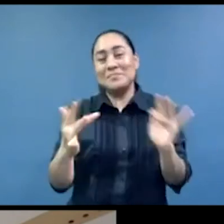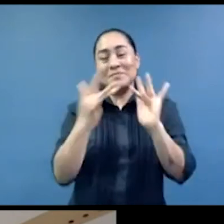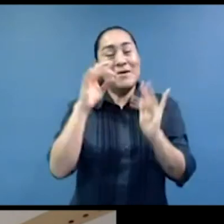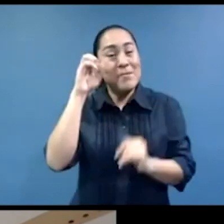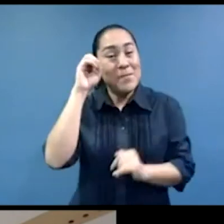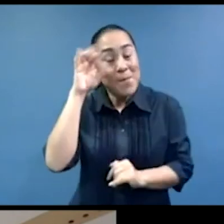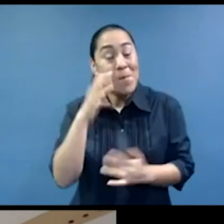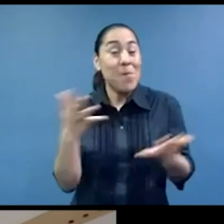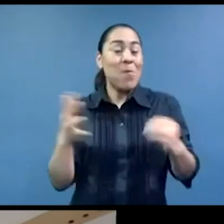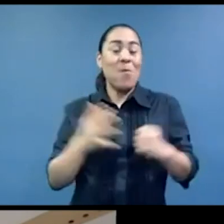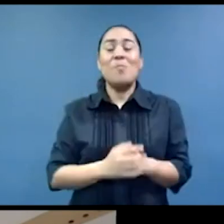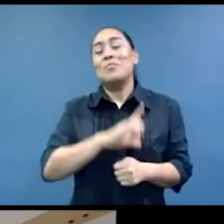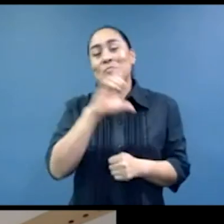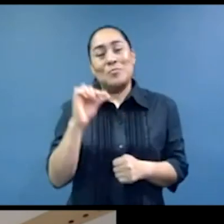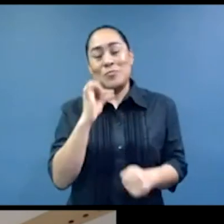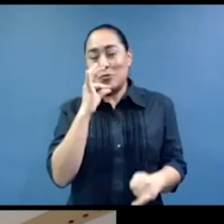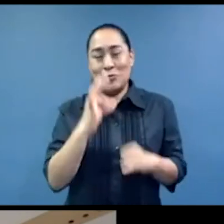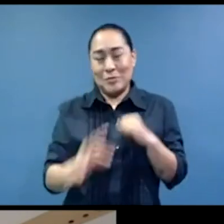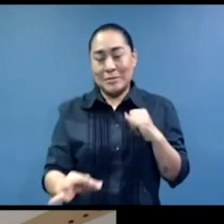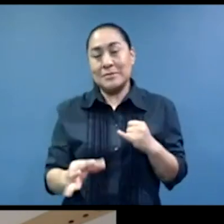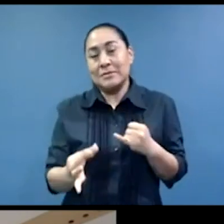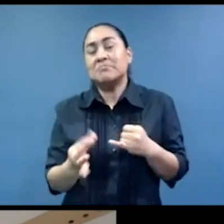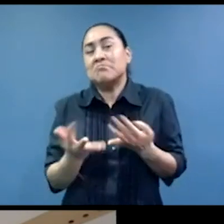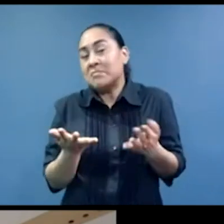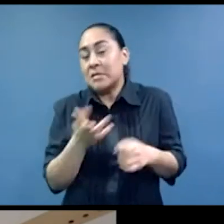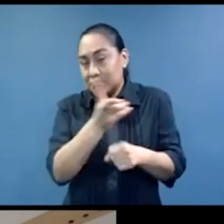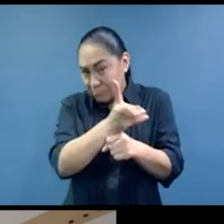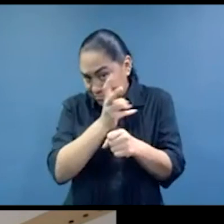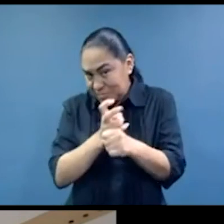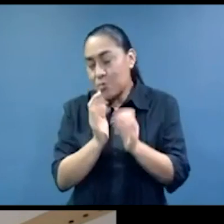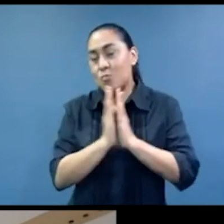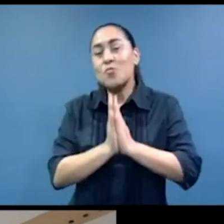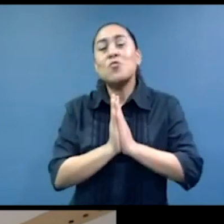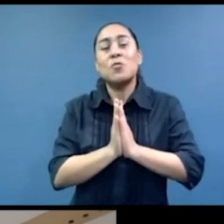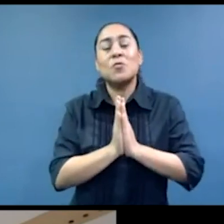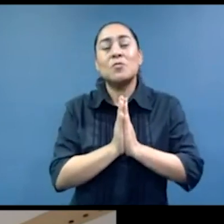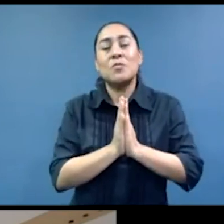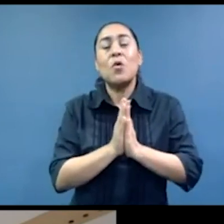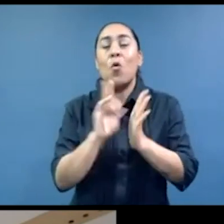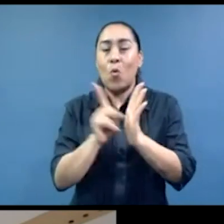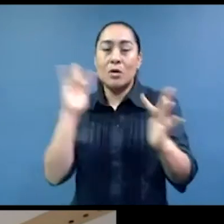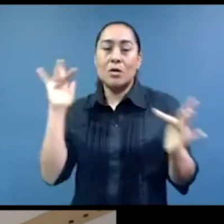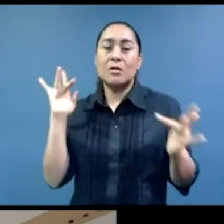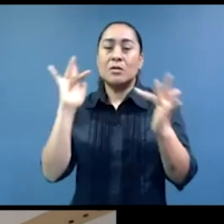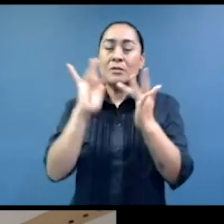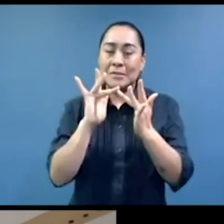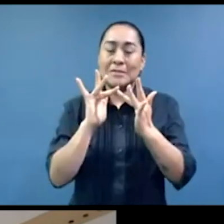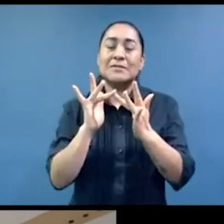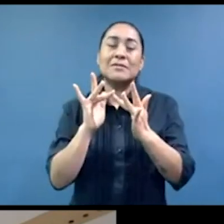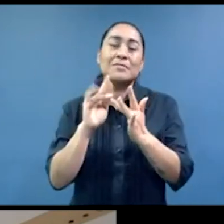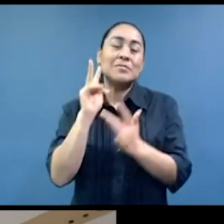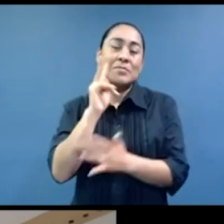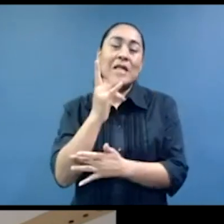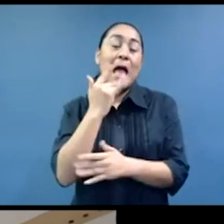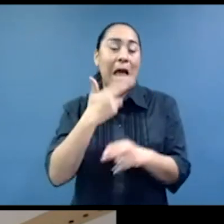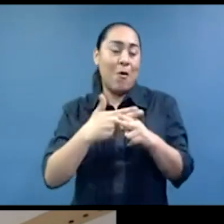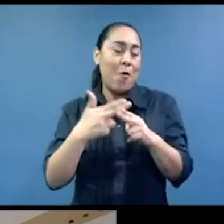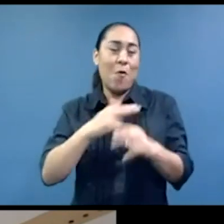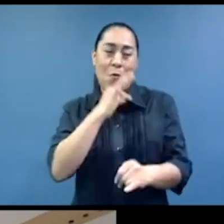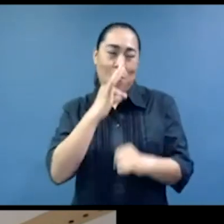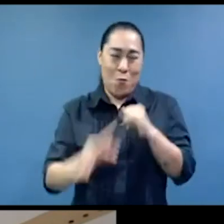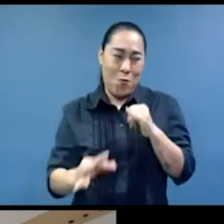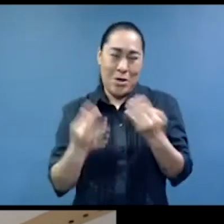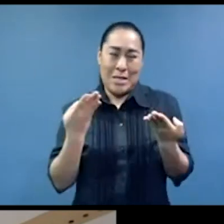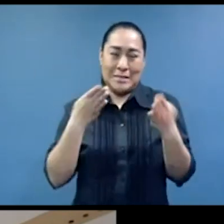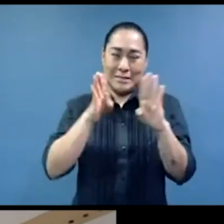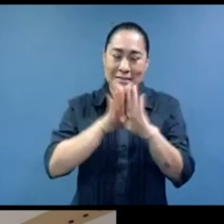bueno, ya finalmente hacerles la invitación de que por favor se conecten y nos puedan acompañar en el cierre de todo este